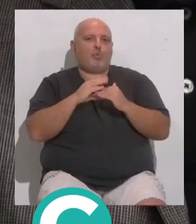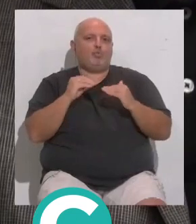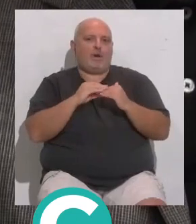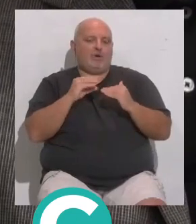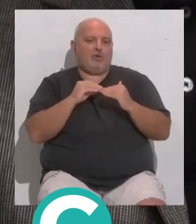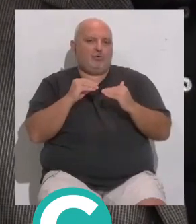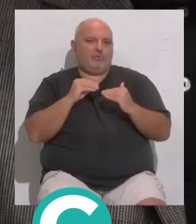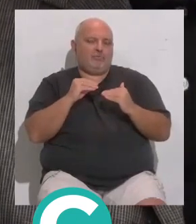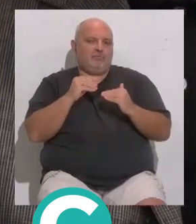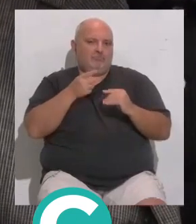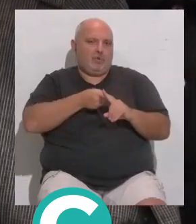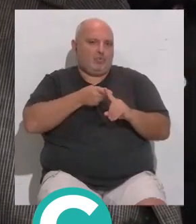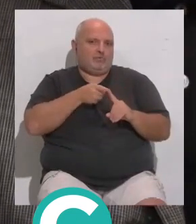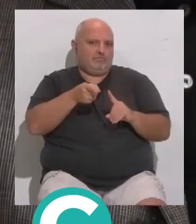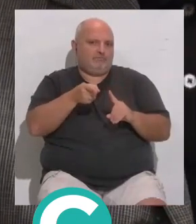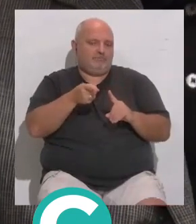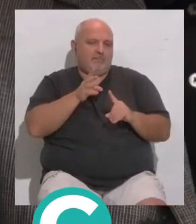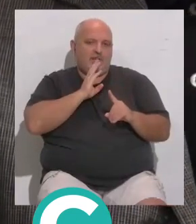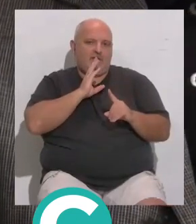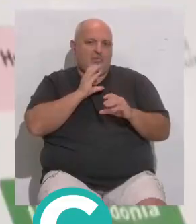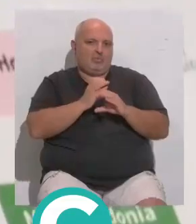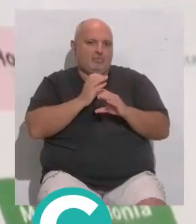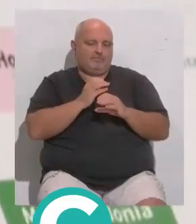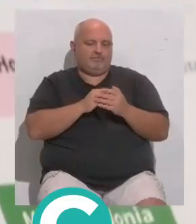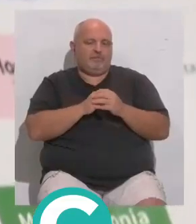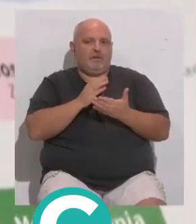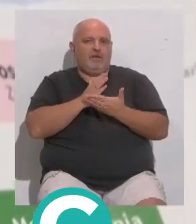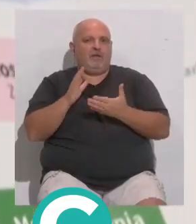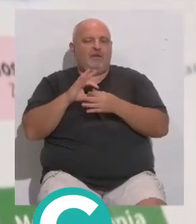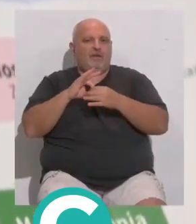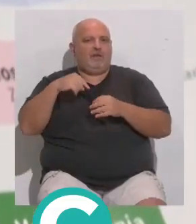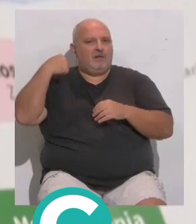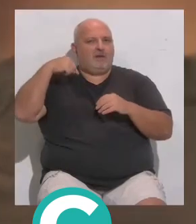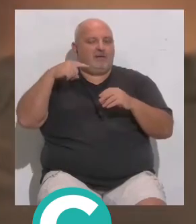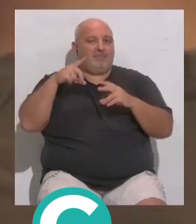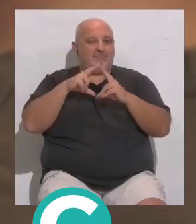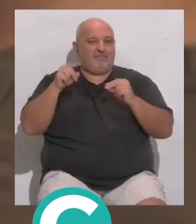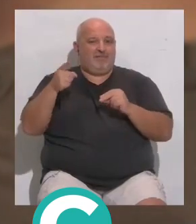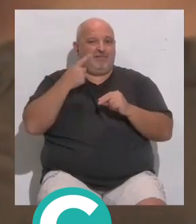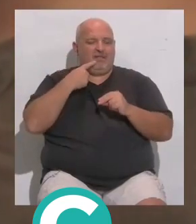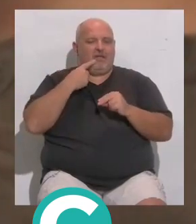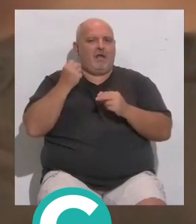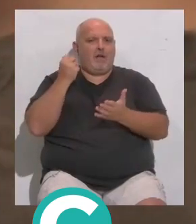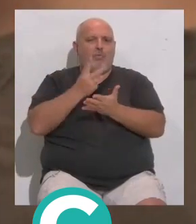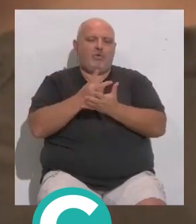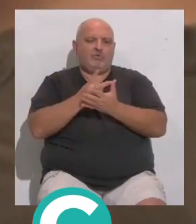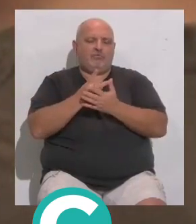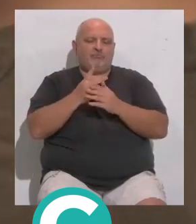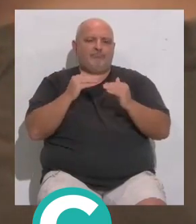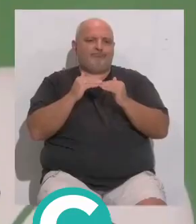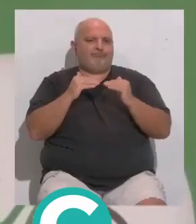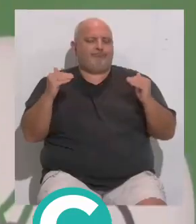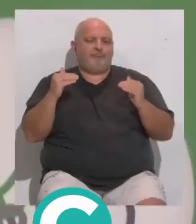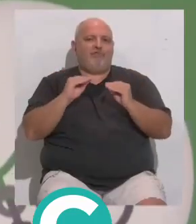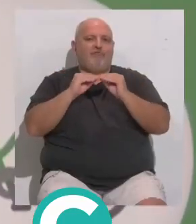que utilizan de nuevo estas líneas. Por su parte, el rector de la universidad ha destacado su apuesta por un modelo sostenible